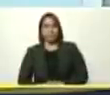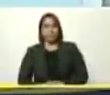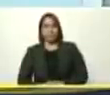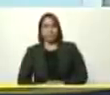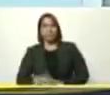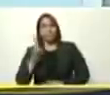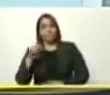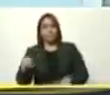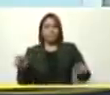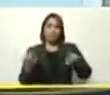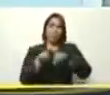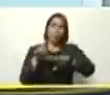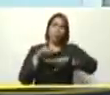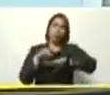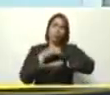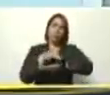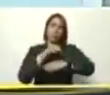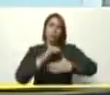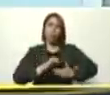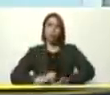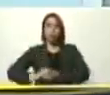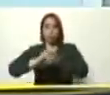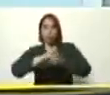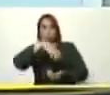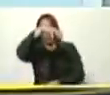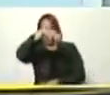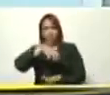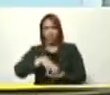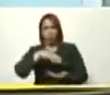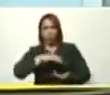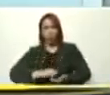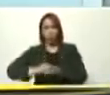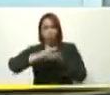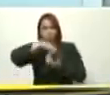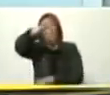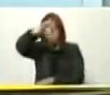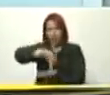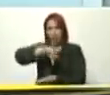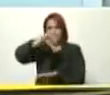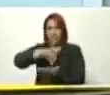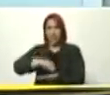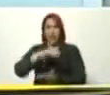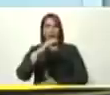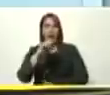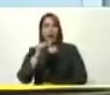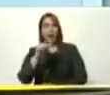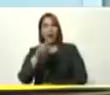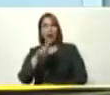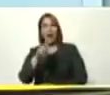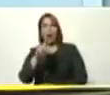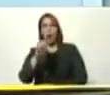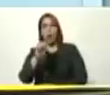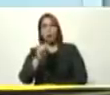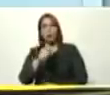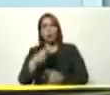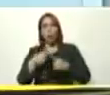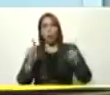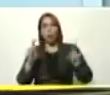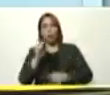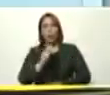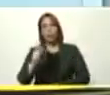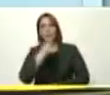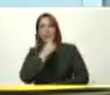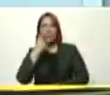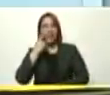Igualmente el municipio Trujillo, del estado Trujillo, la capital, Carlos Terán, el otro Terán.